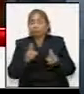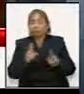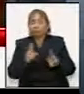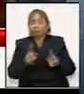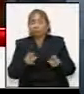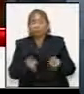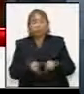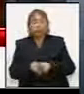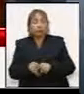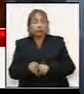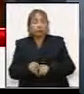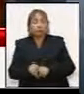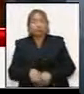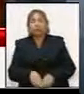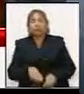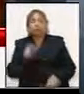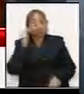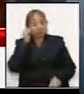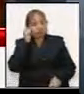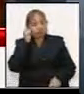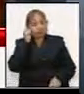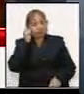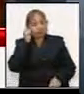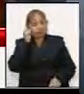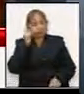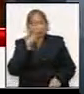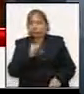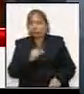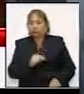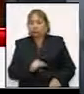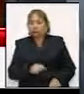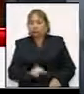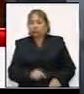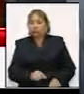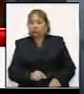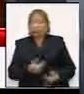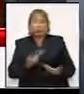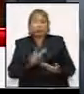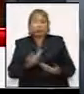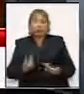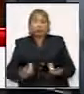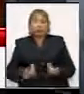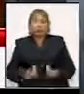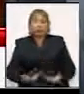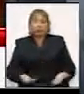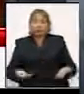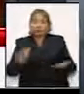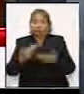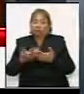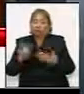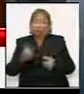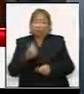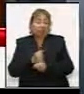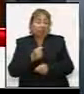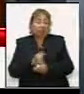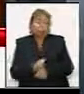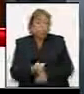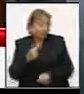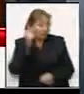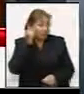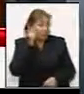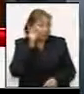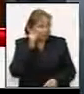también entendamos de que este gobierno, para mí antilaboral,